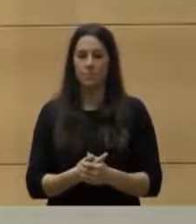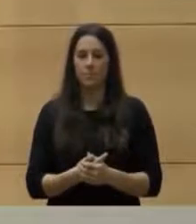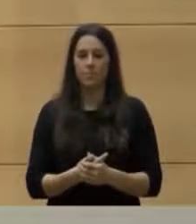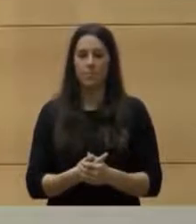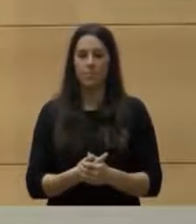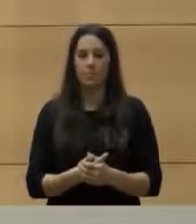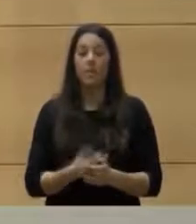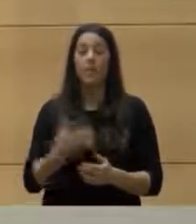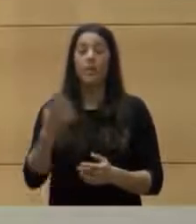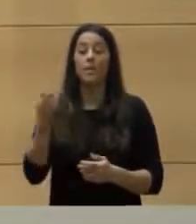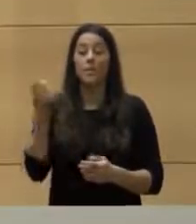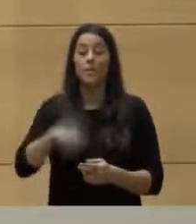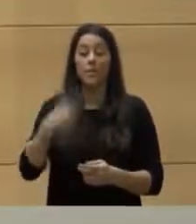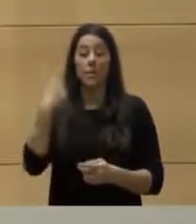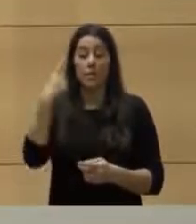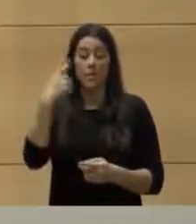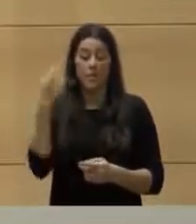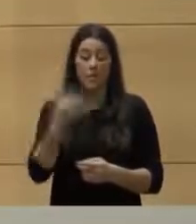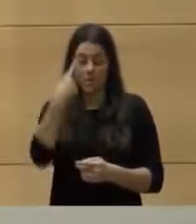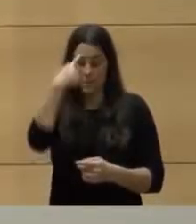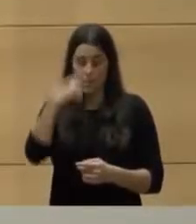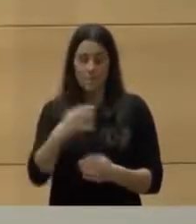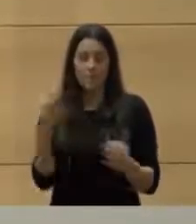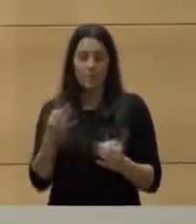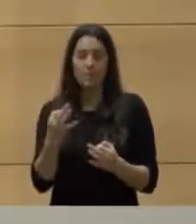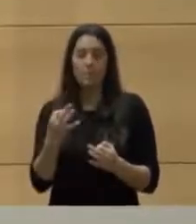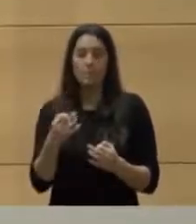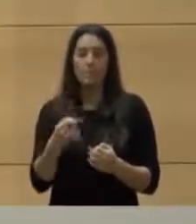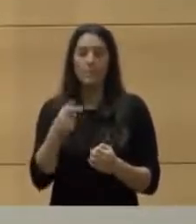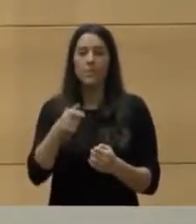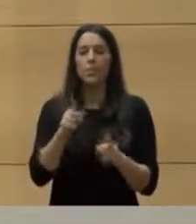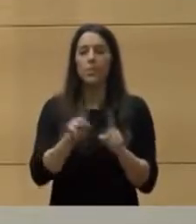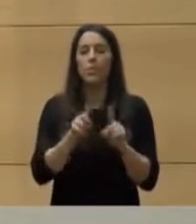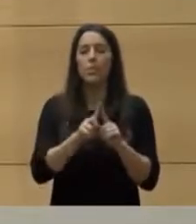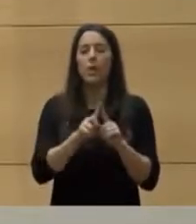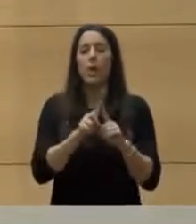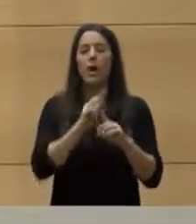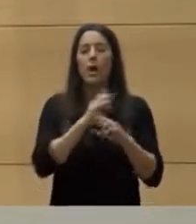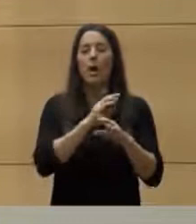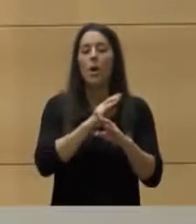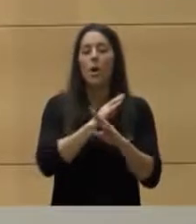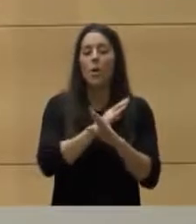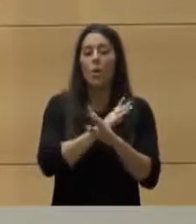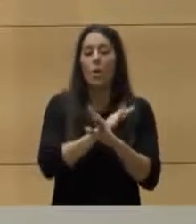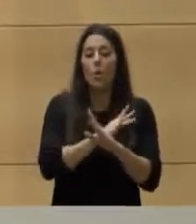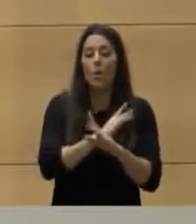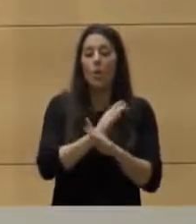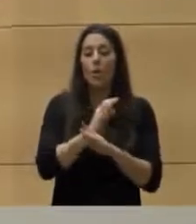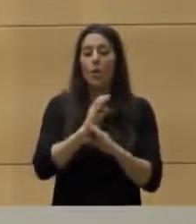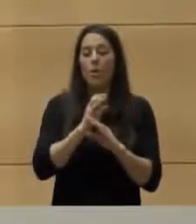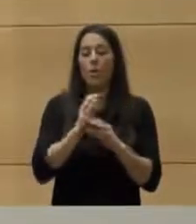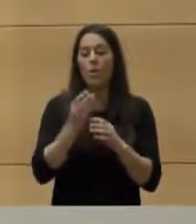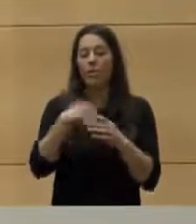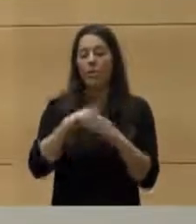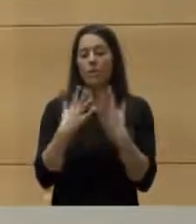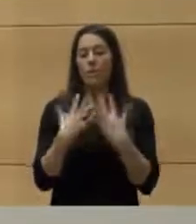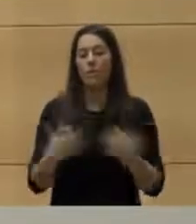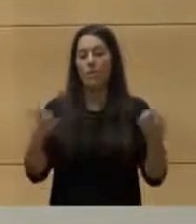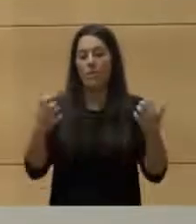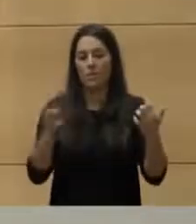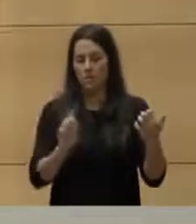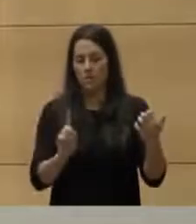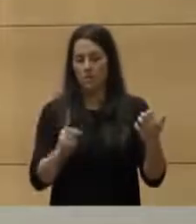Debe asumir, además, que esto no se presta al juego ni al florilegio de las cámaras parlamentarias, que habrá que hacer